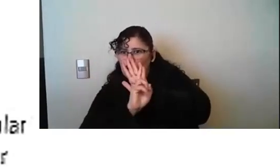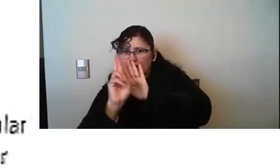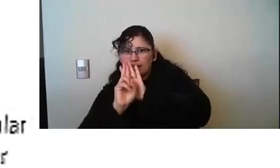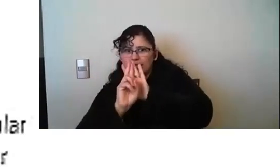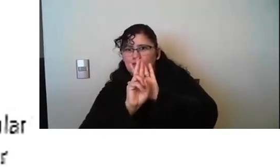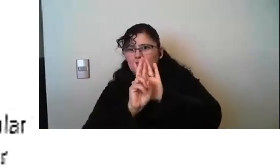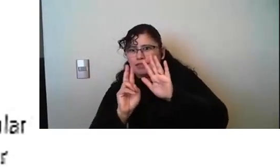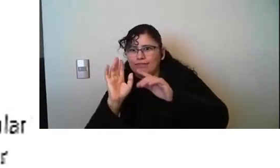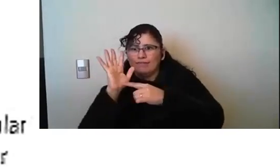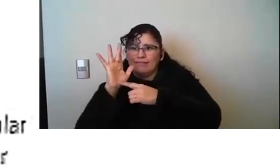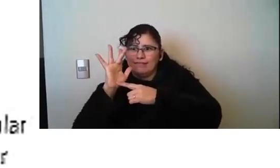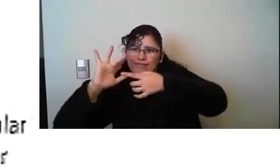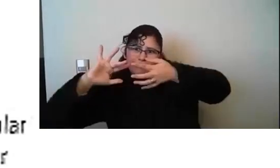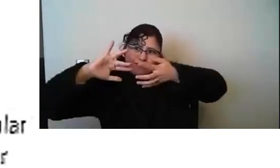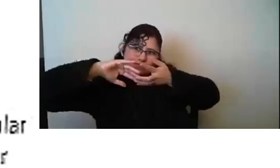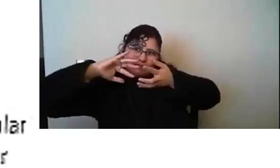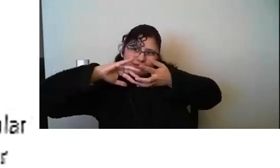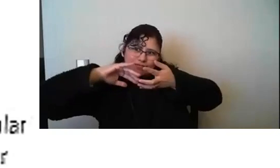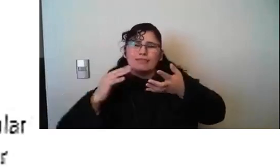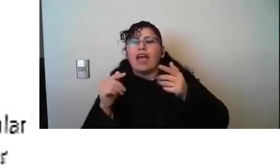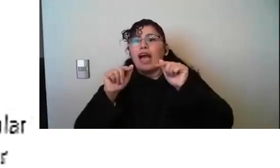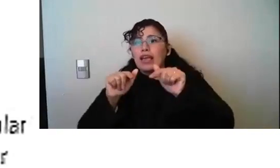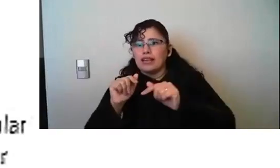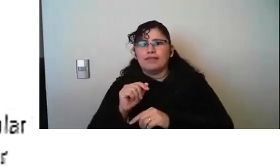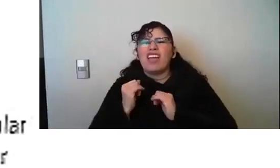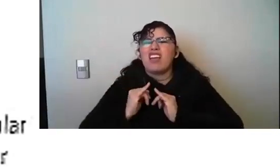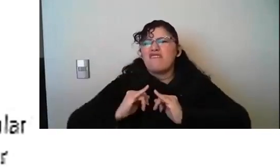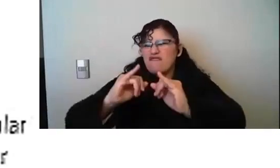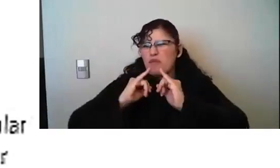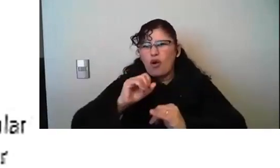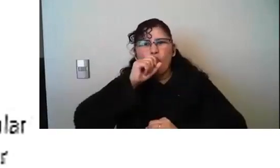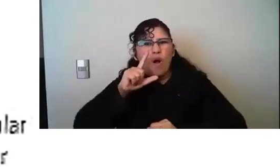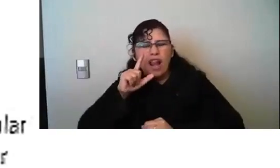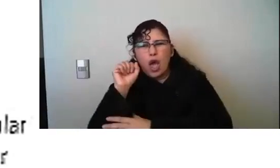posición y movimiento, o sea, informan sobre posición y movimiento de la cabeza.